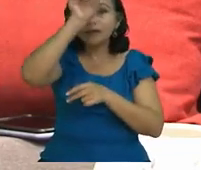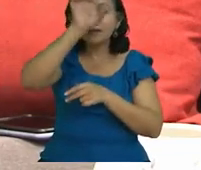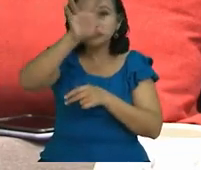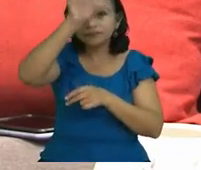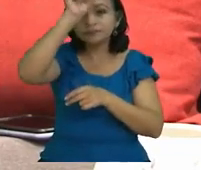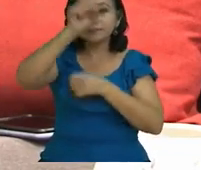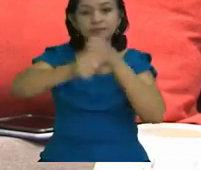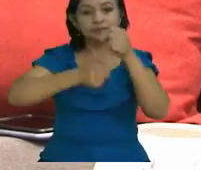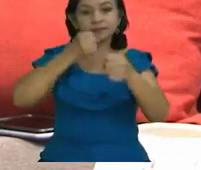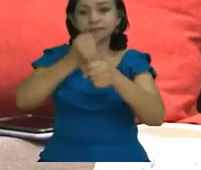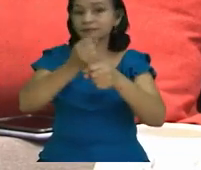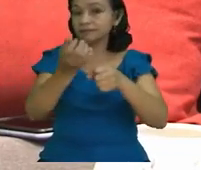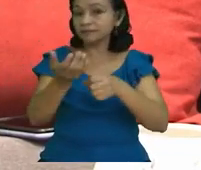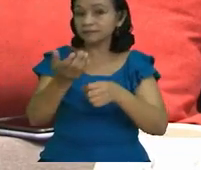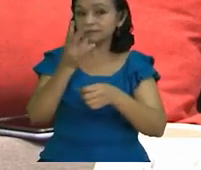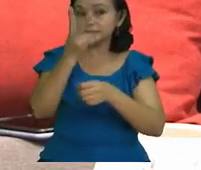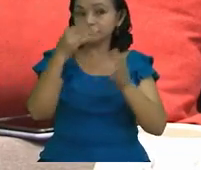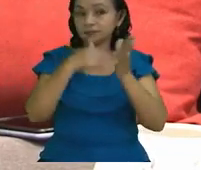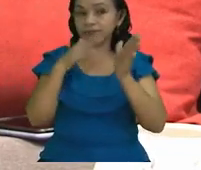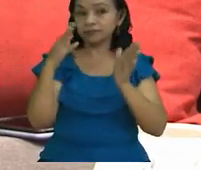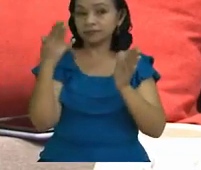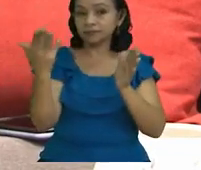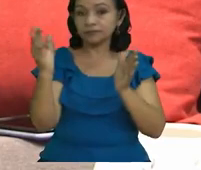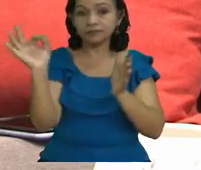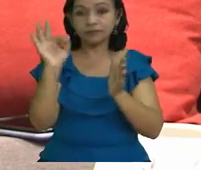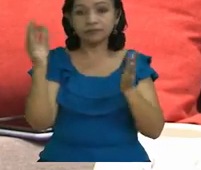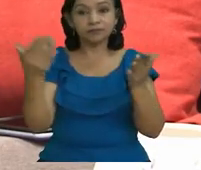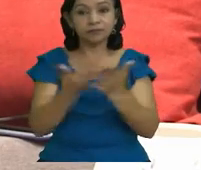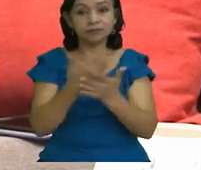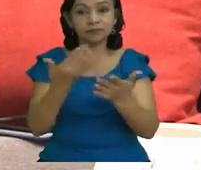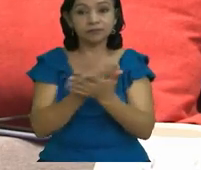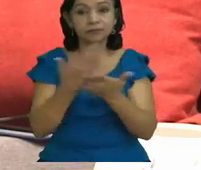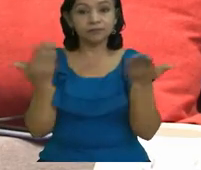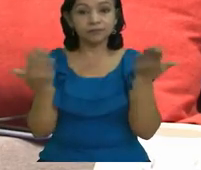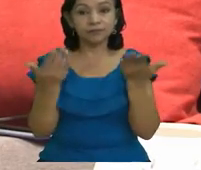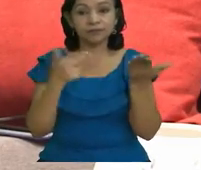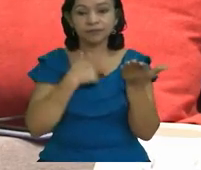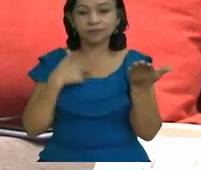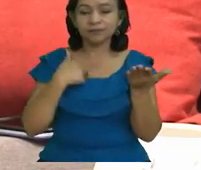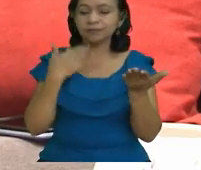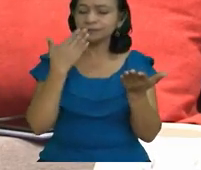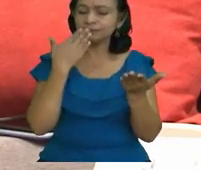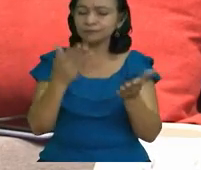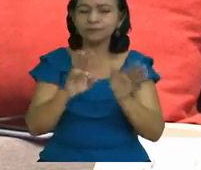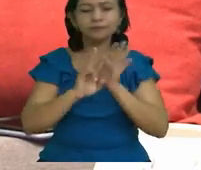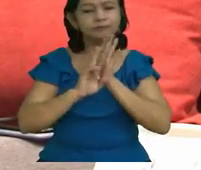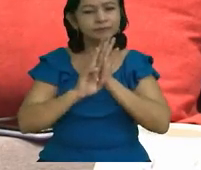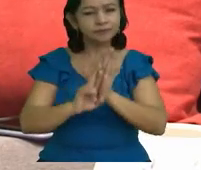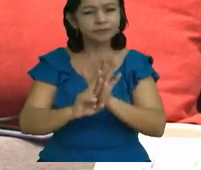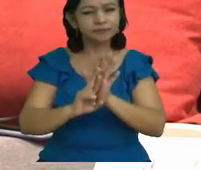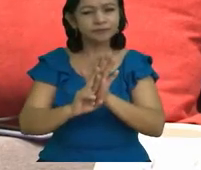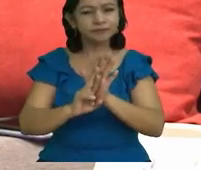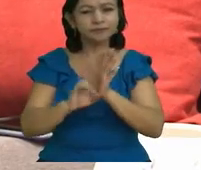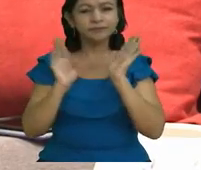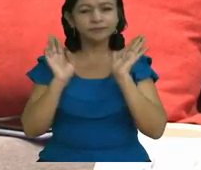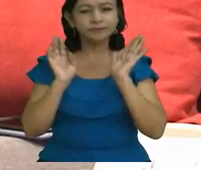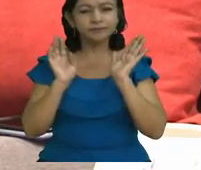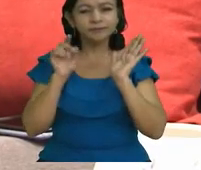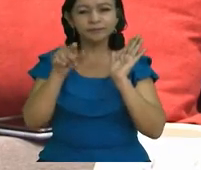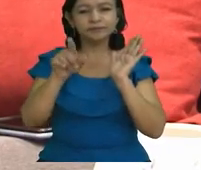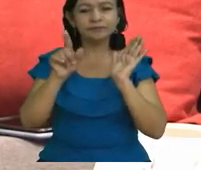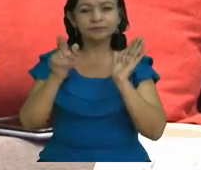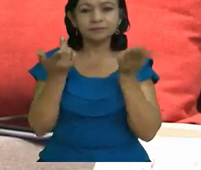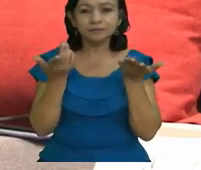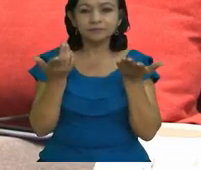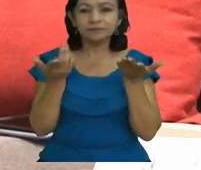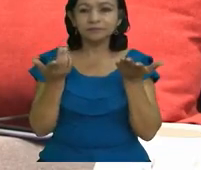año pasado fue un mecanismo nuevo, innovador, que nos ha dado excelentes resultados, porque ya ahí te